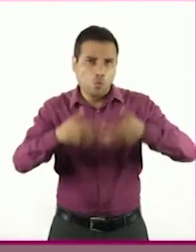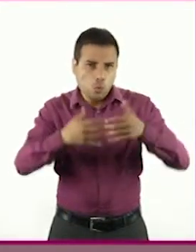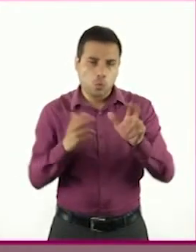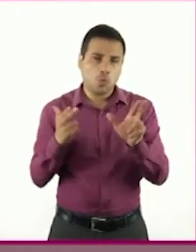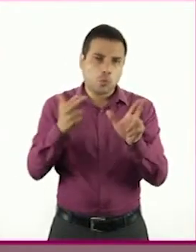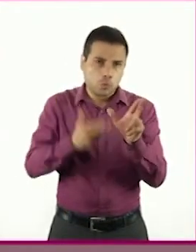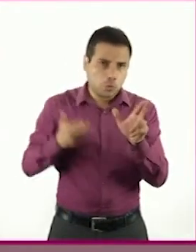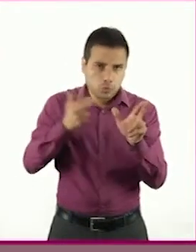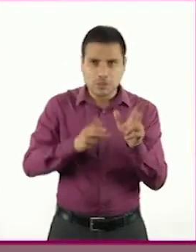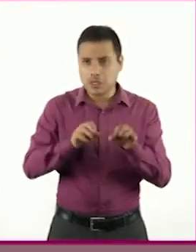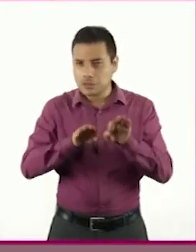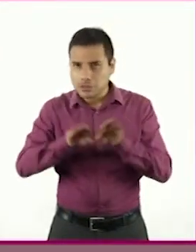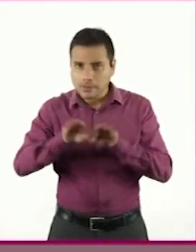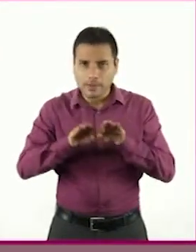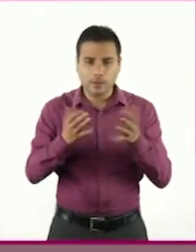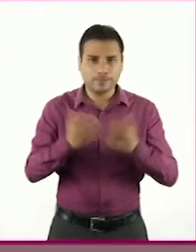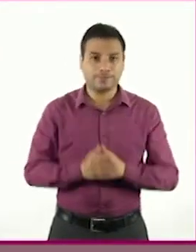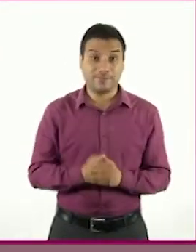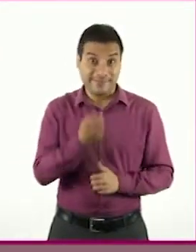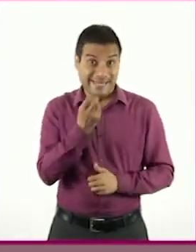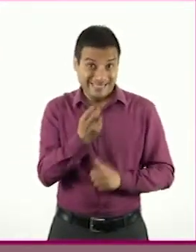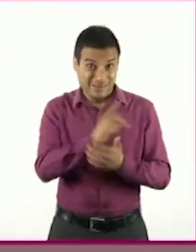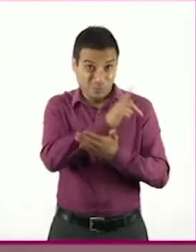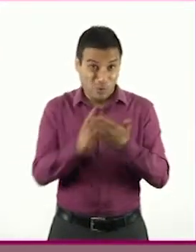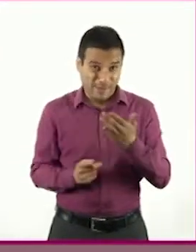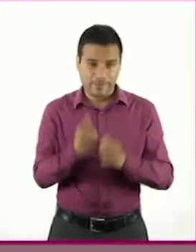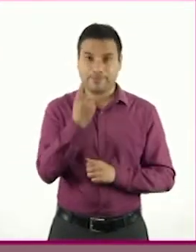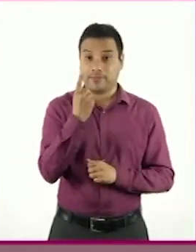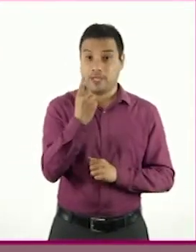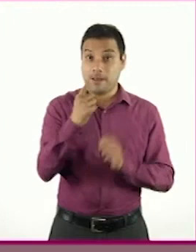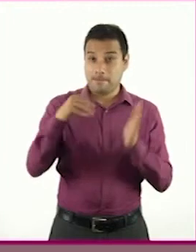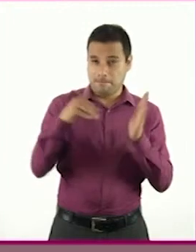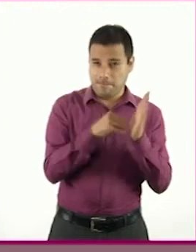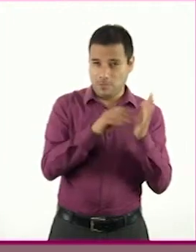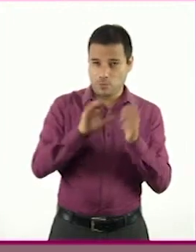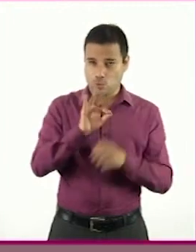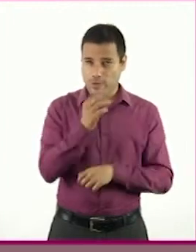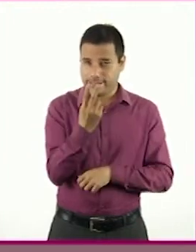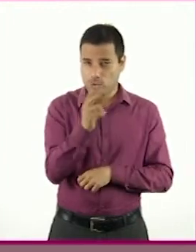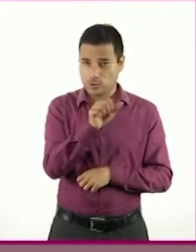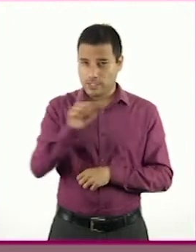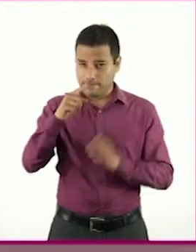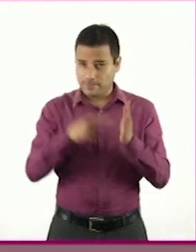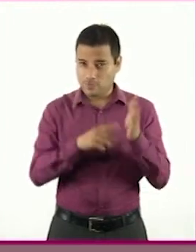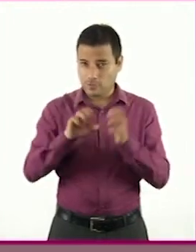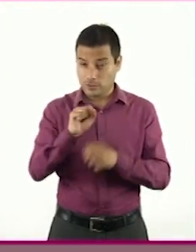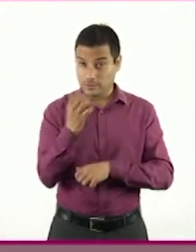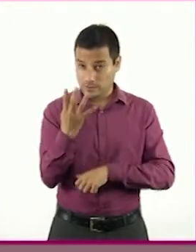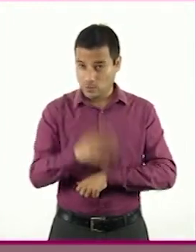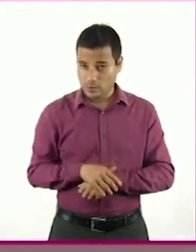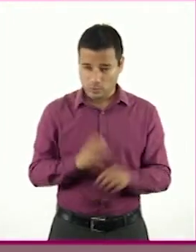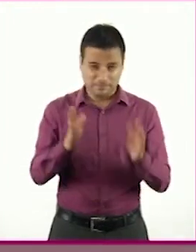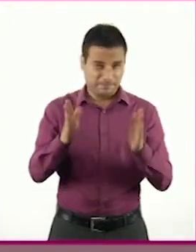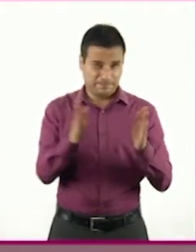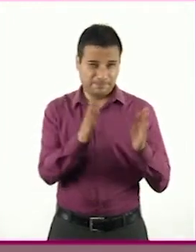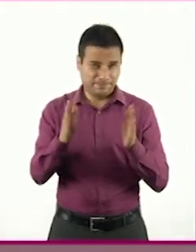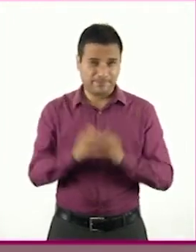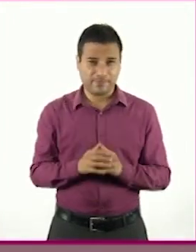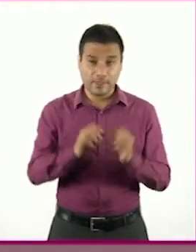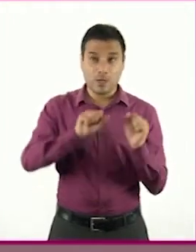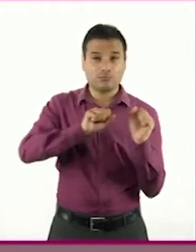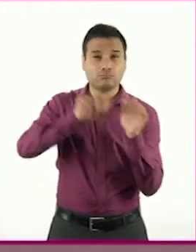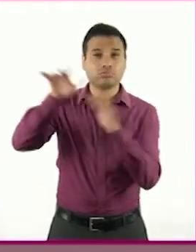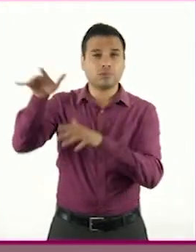ferrocarriles. Con este programa, entre 1942 y 1964, migraban